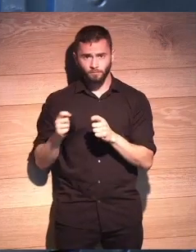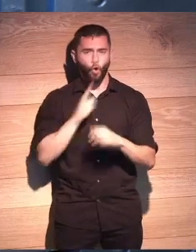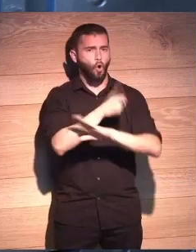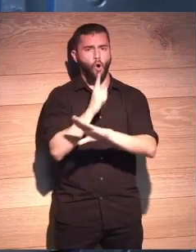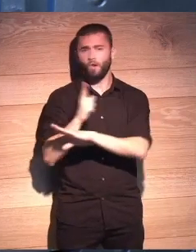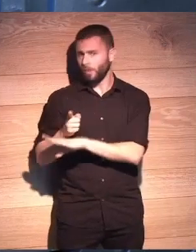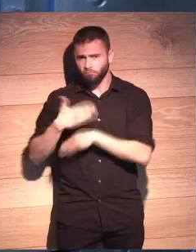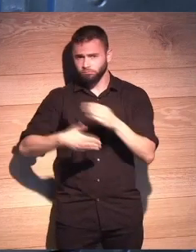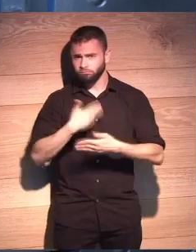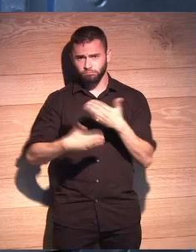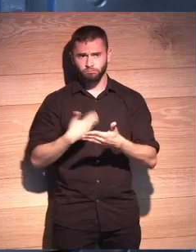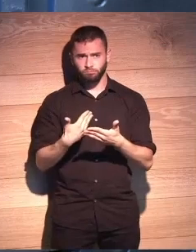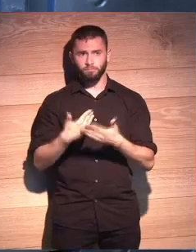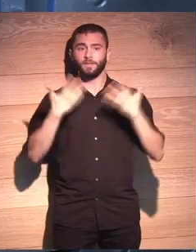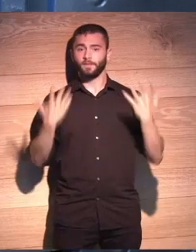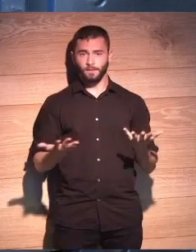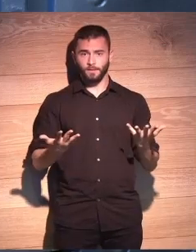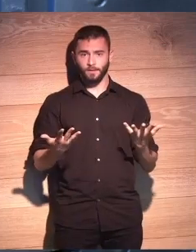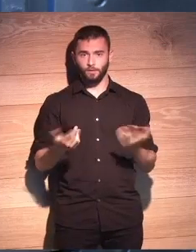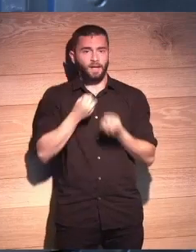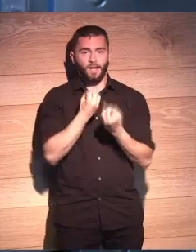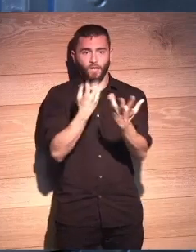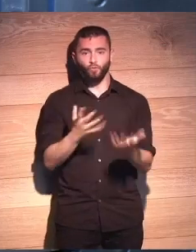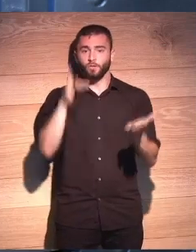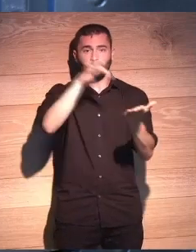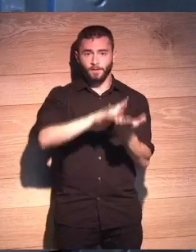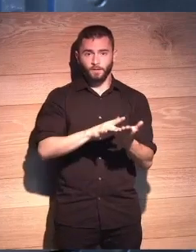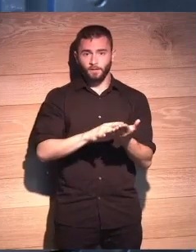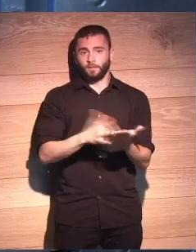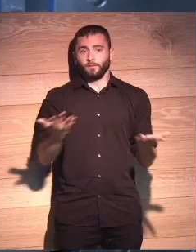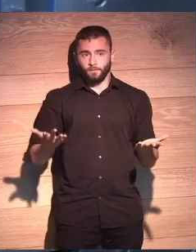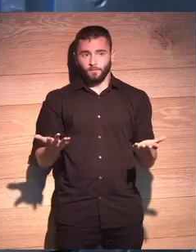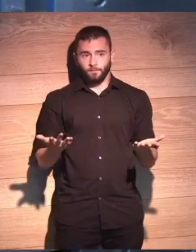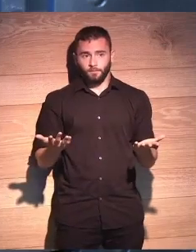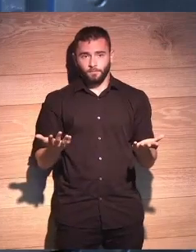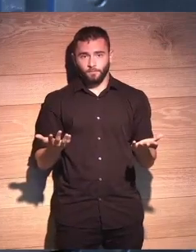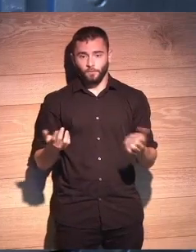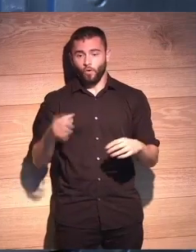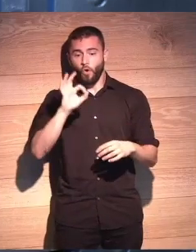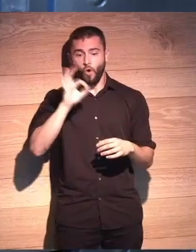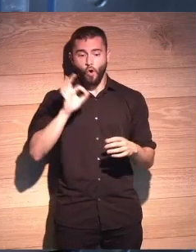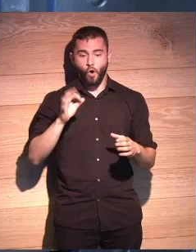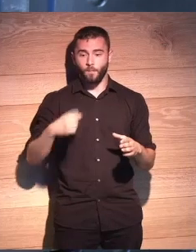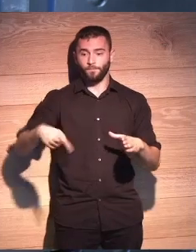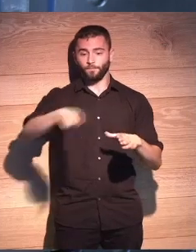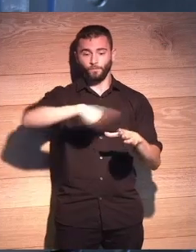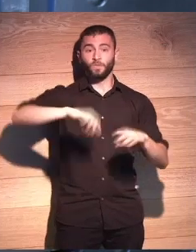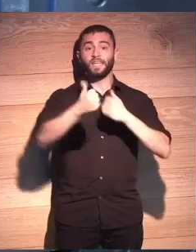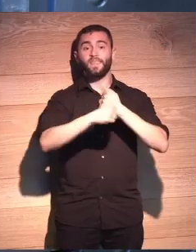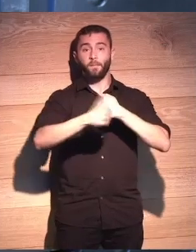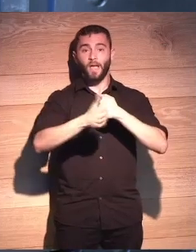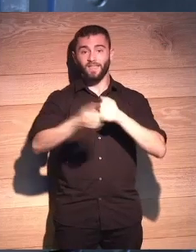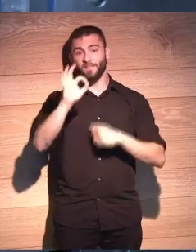le voy dando órdenes, tal, tal, tal, y llegas a este resultado, la tortilla de patata versión algoritmo. ¿Y qué es lo que pasa? Que en el mundo en